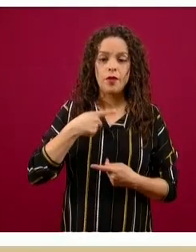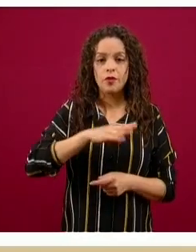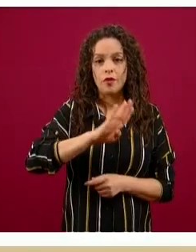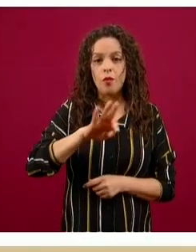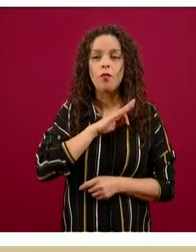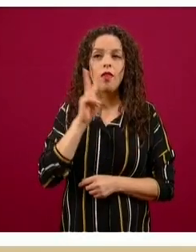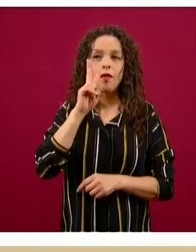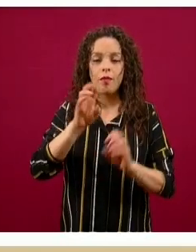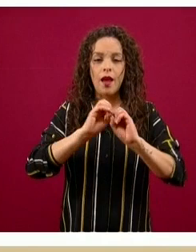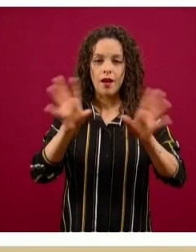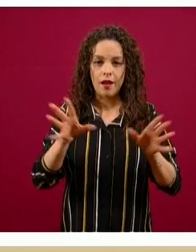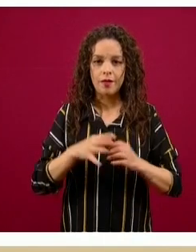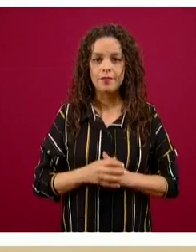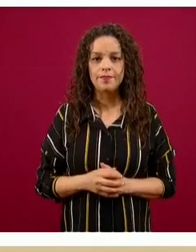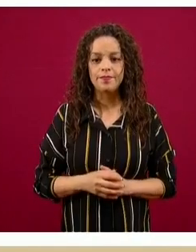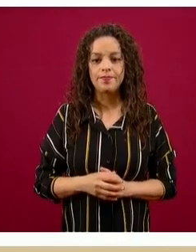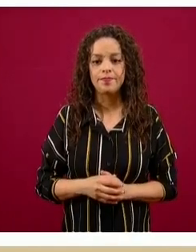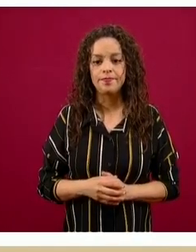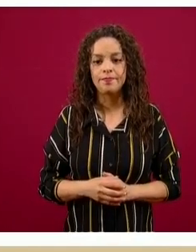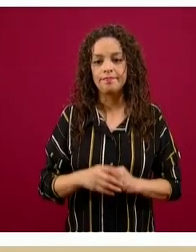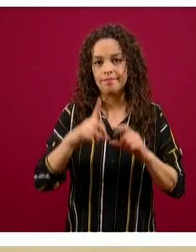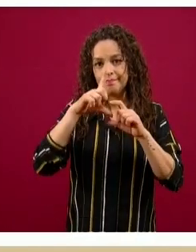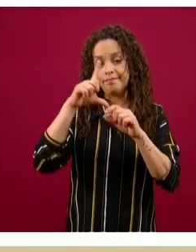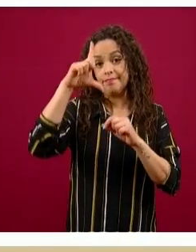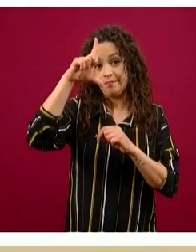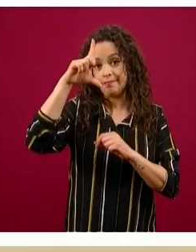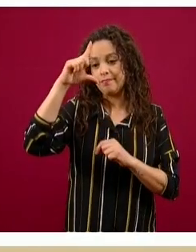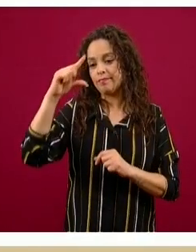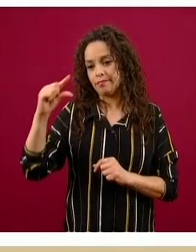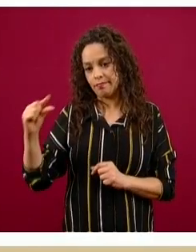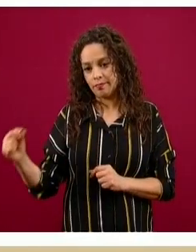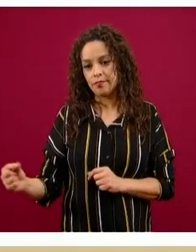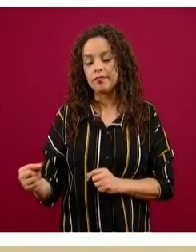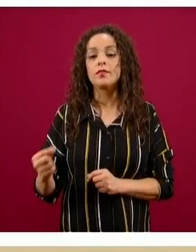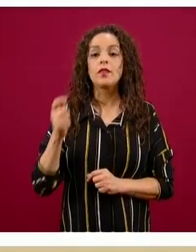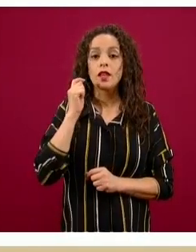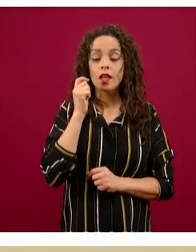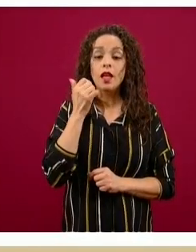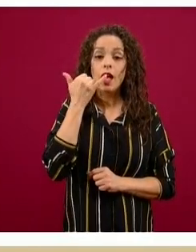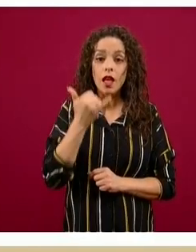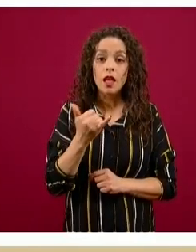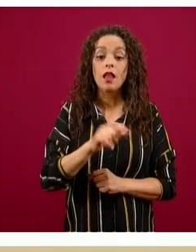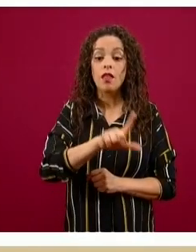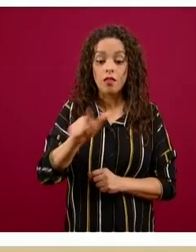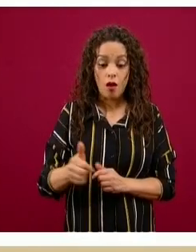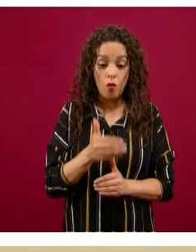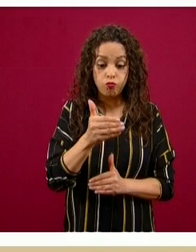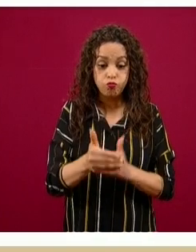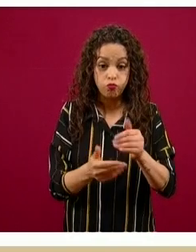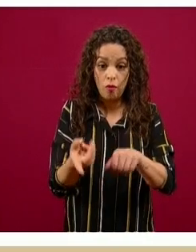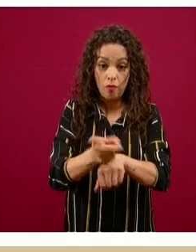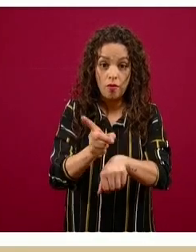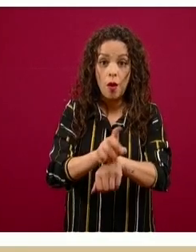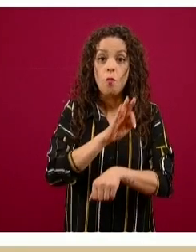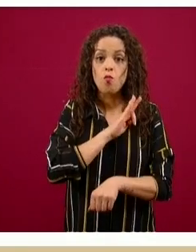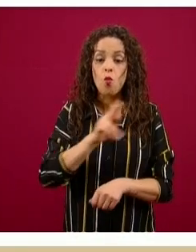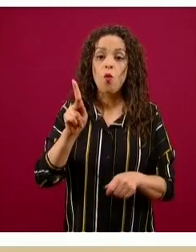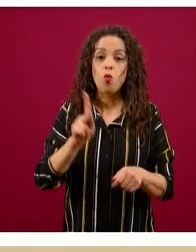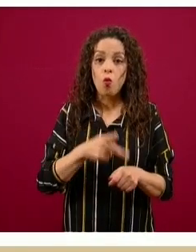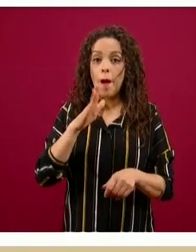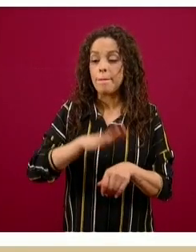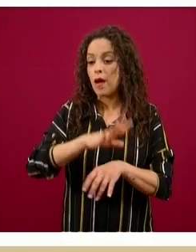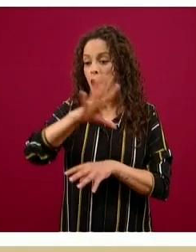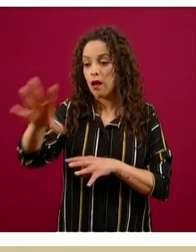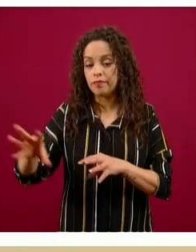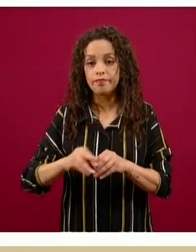también la expectativa de dónde ésta se puede incrementar en los siguientes días, o donde también se están concentrando